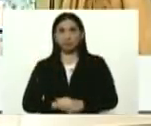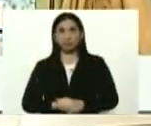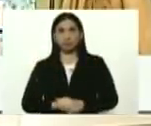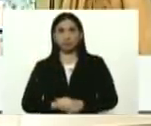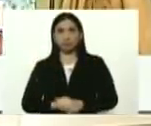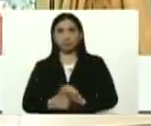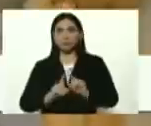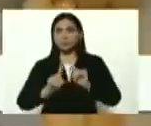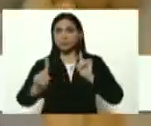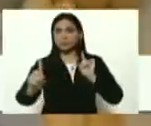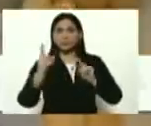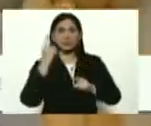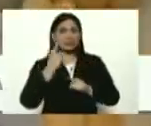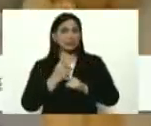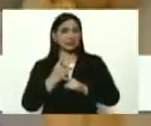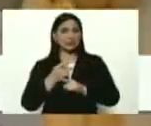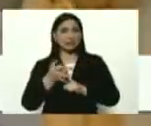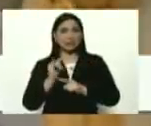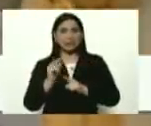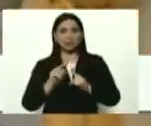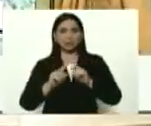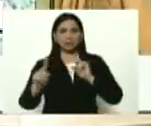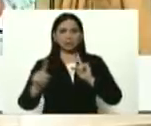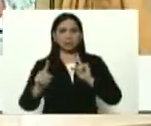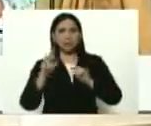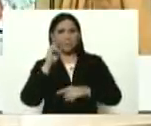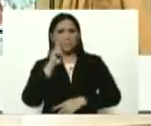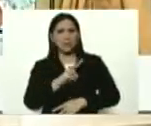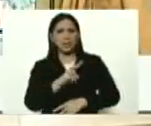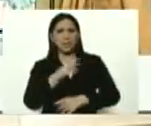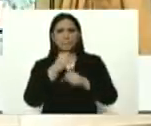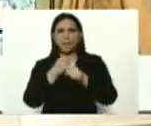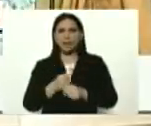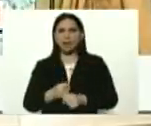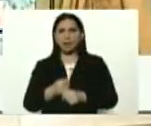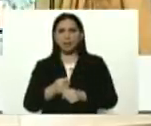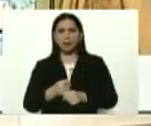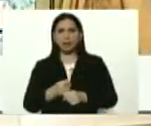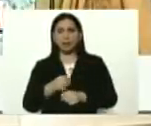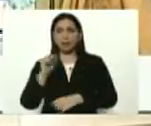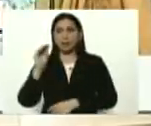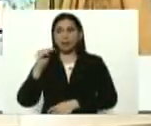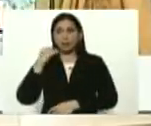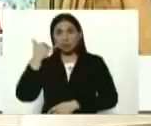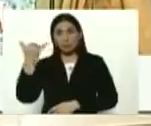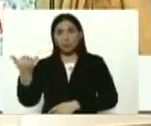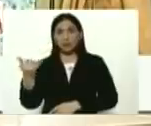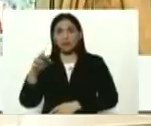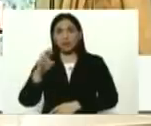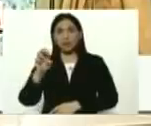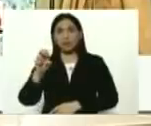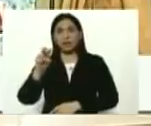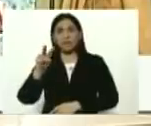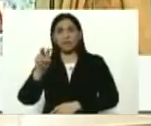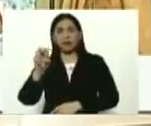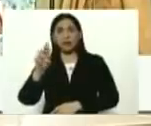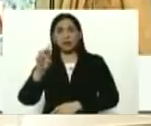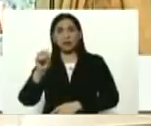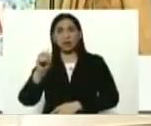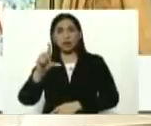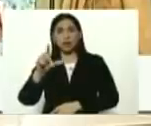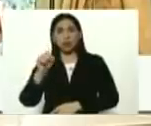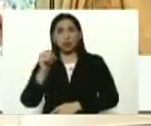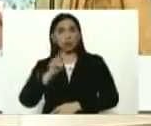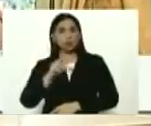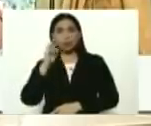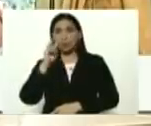la distancia. Ahí pasé por una parada. Llamé a Reverol porque no vi policía en la calle. Hoy no vi policía en la